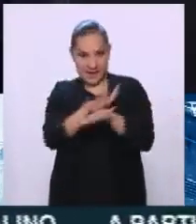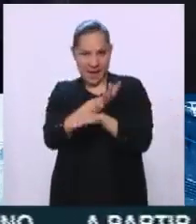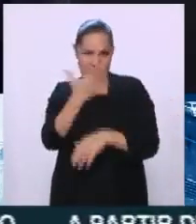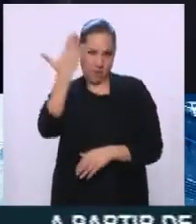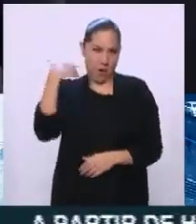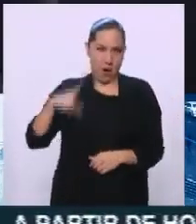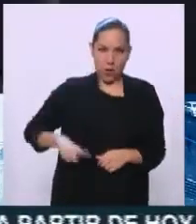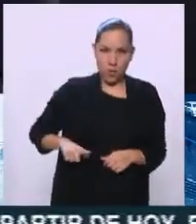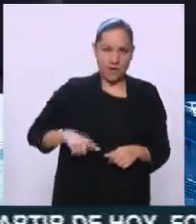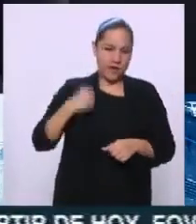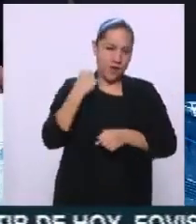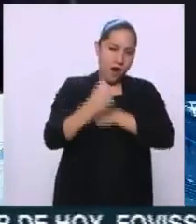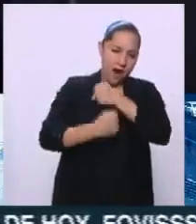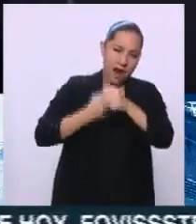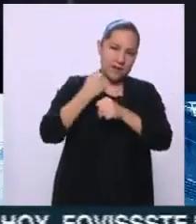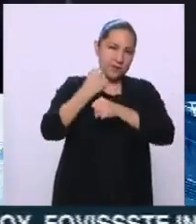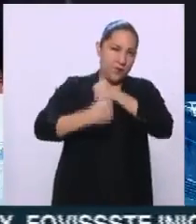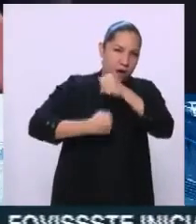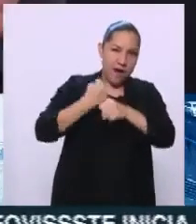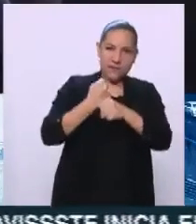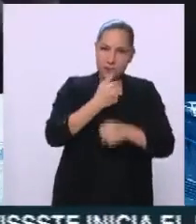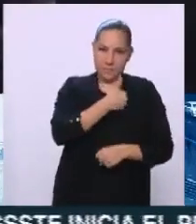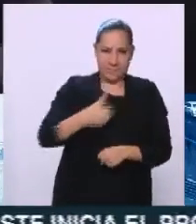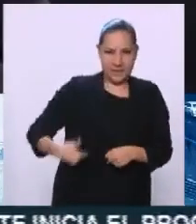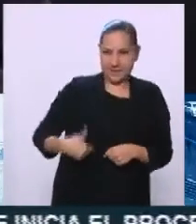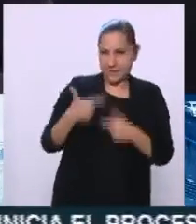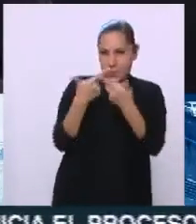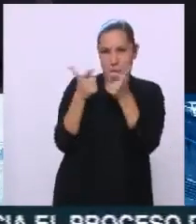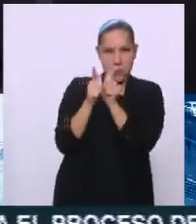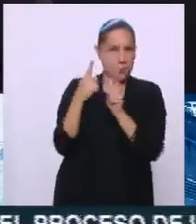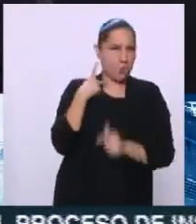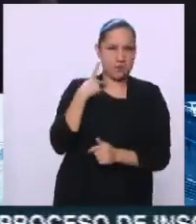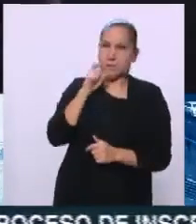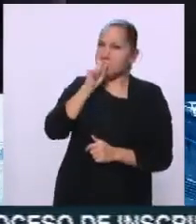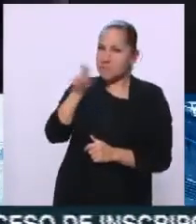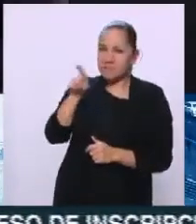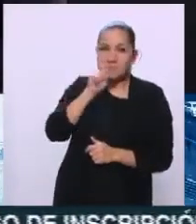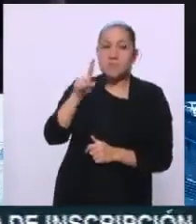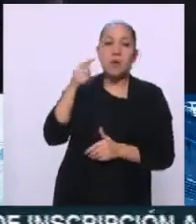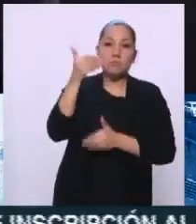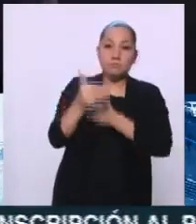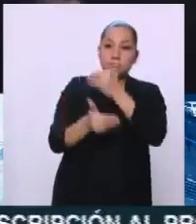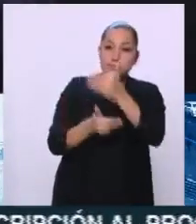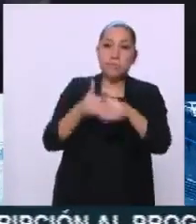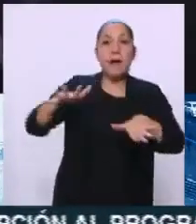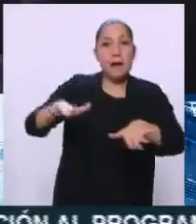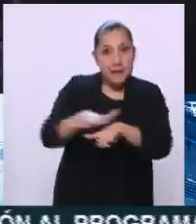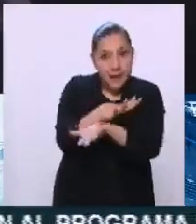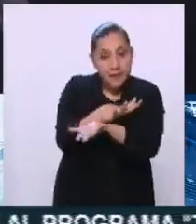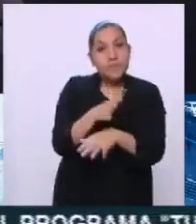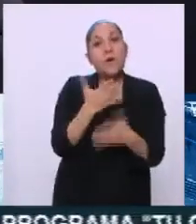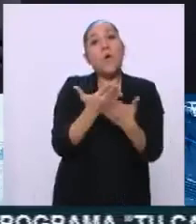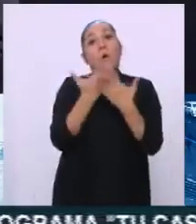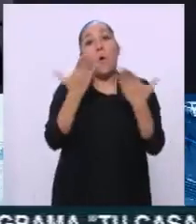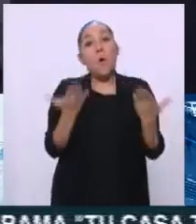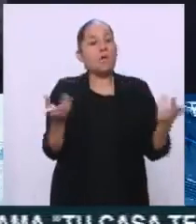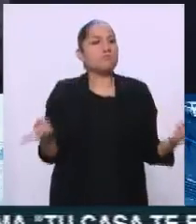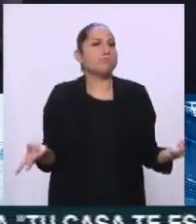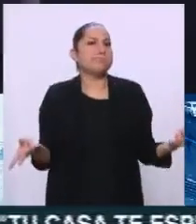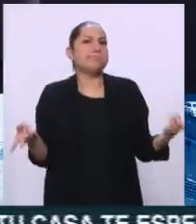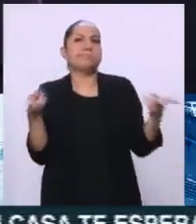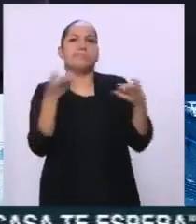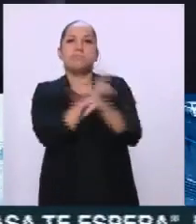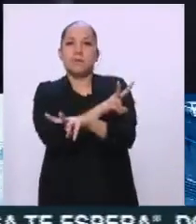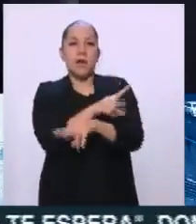democrática, se invirtió la pirámide. Entonces ya no era el poder político el que tenía el control de los medios, eran los medios el que tenían el control de la